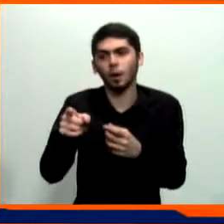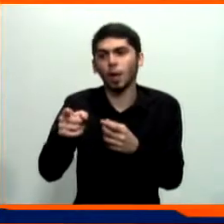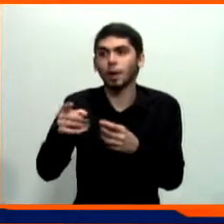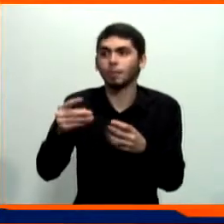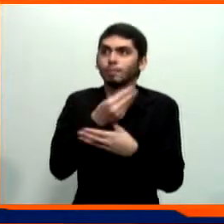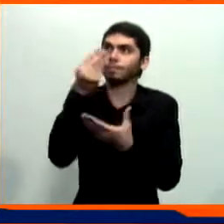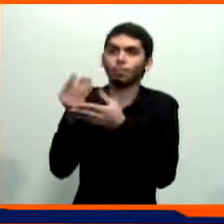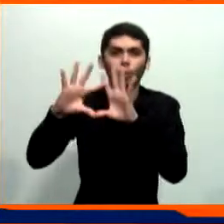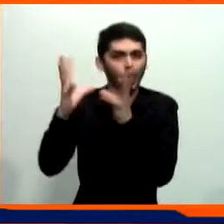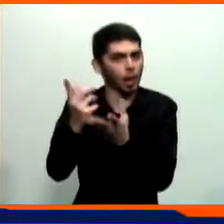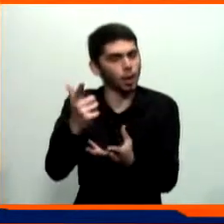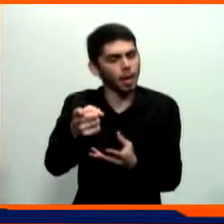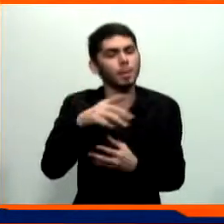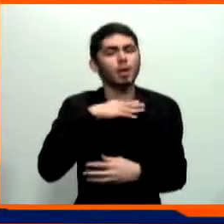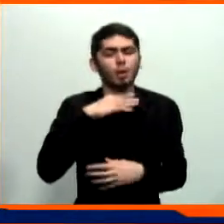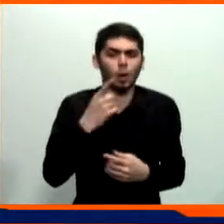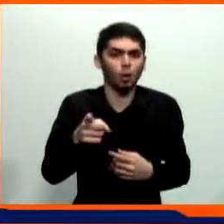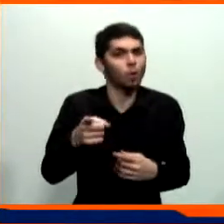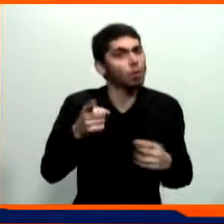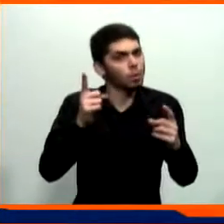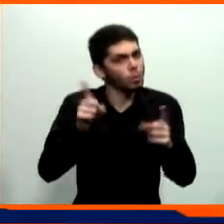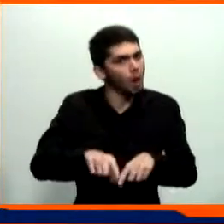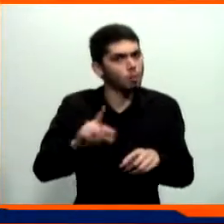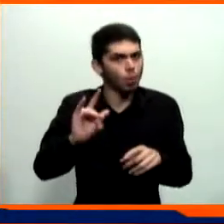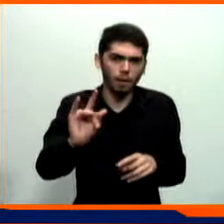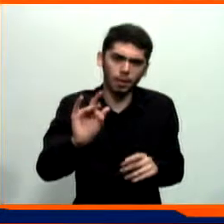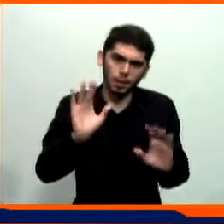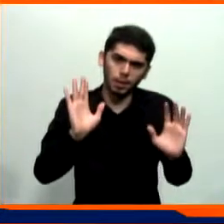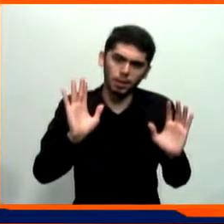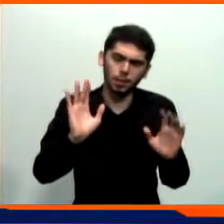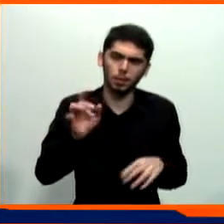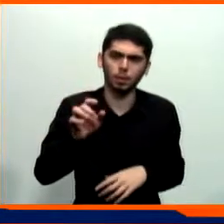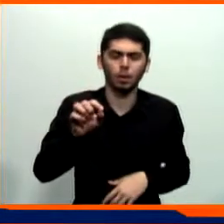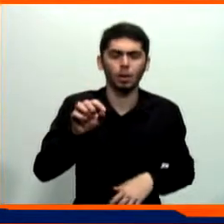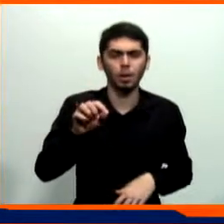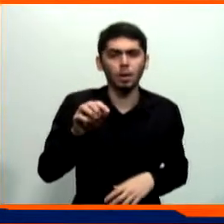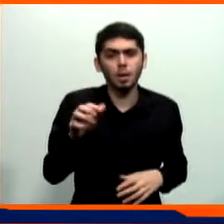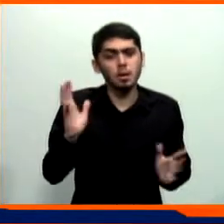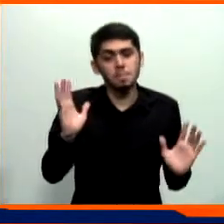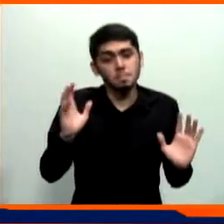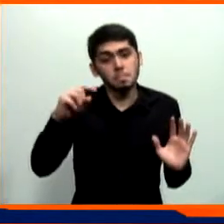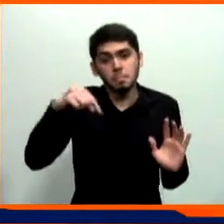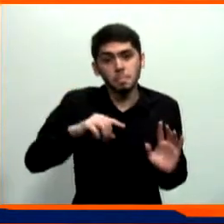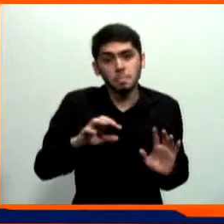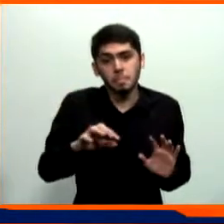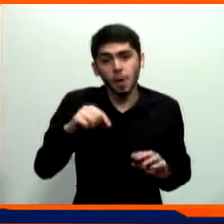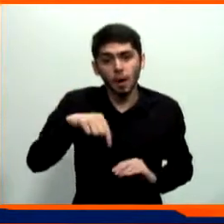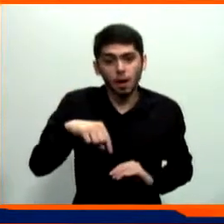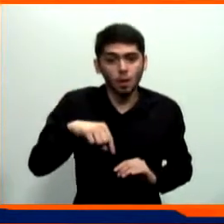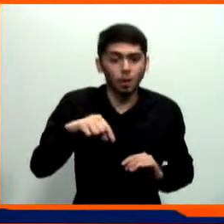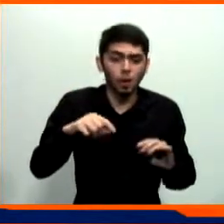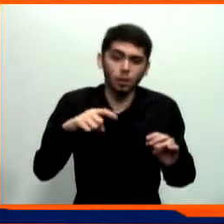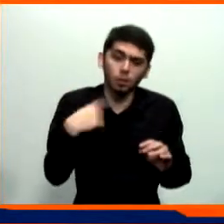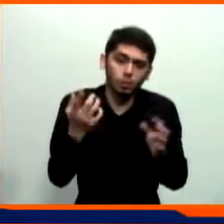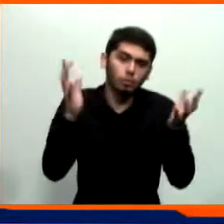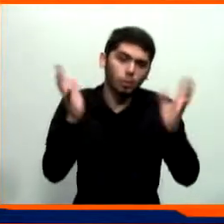que es muy duro porque se cierra bien y complica para hacer goles. Así que continuando en lo que es el trabajo táctico